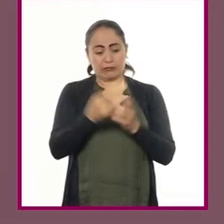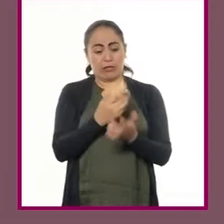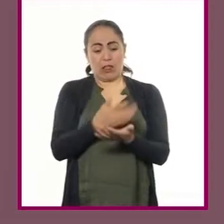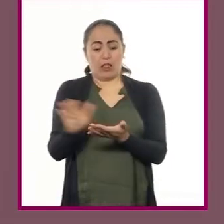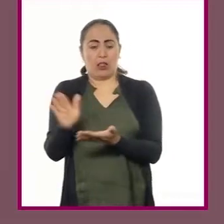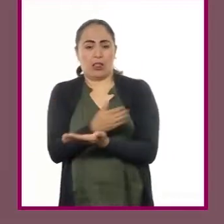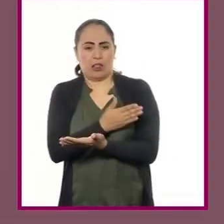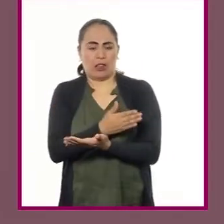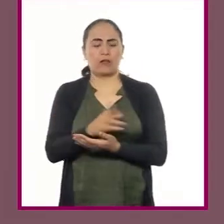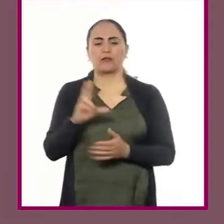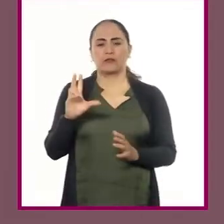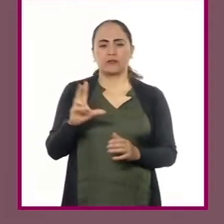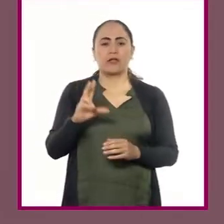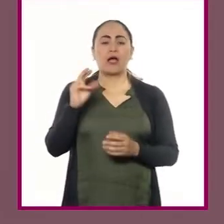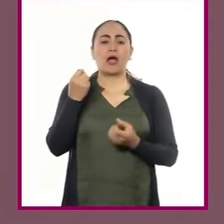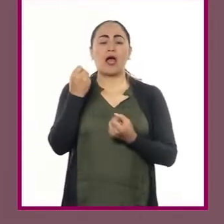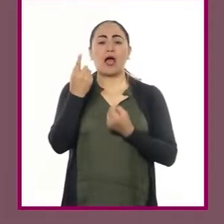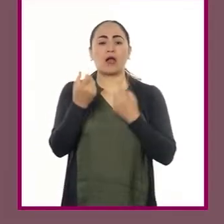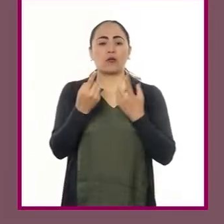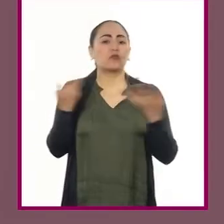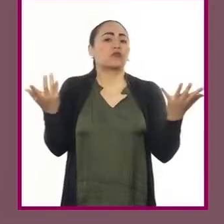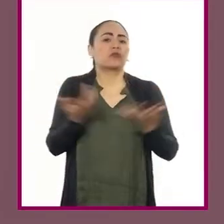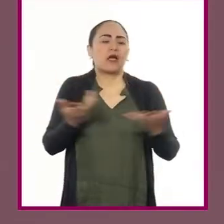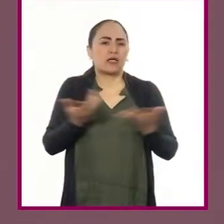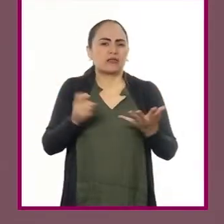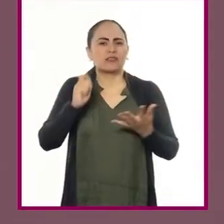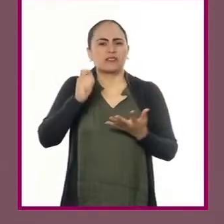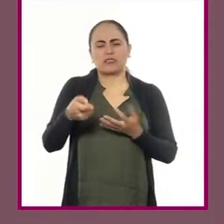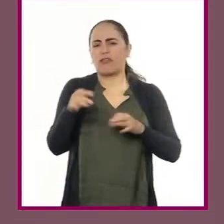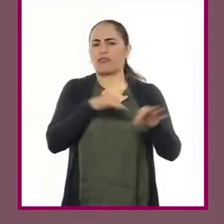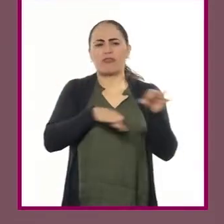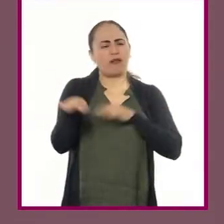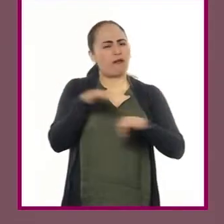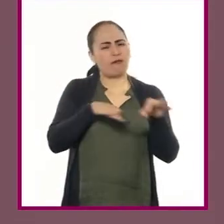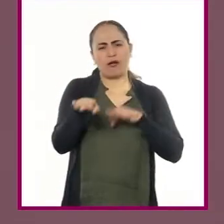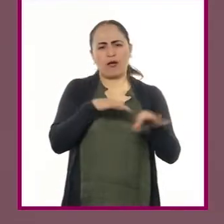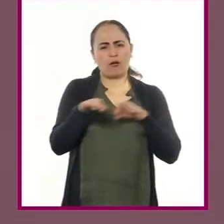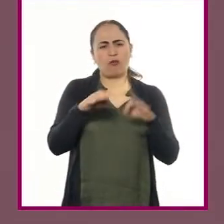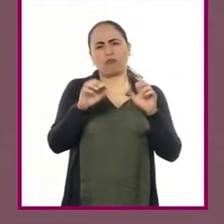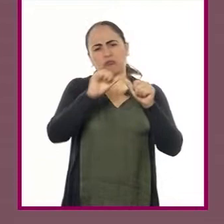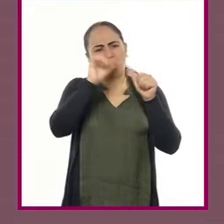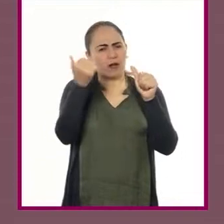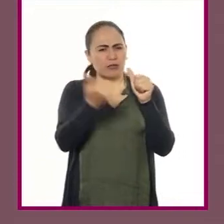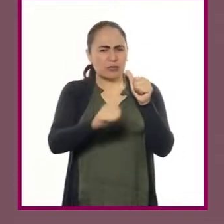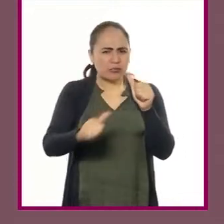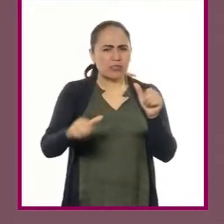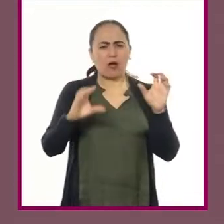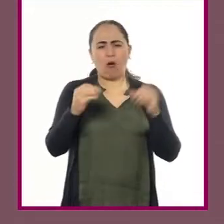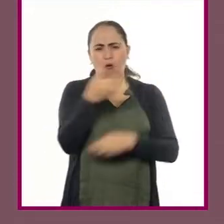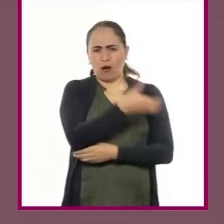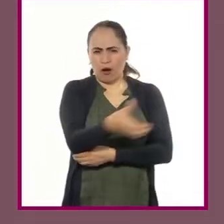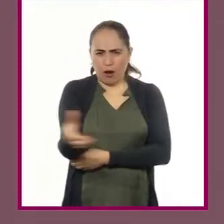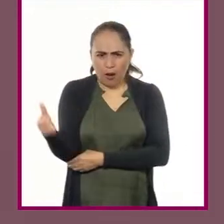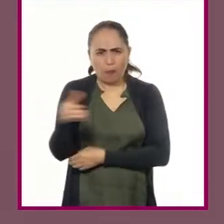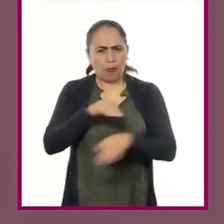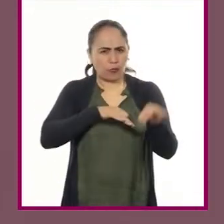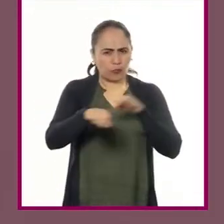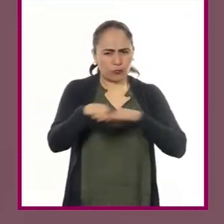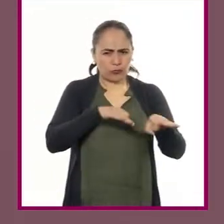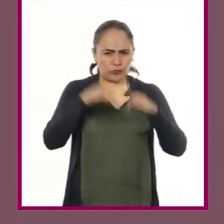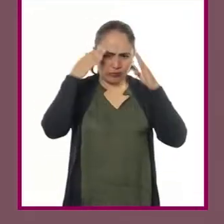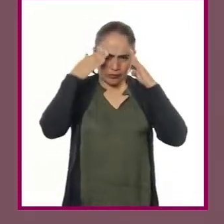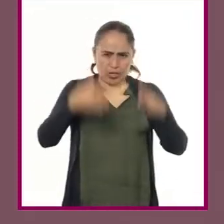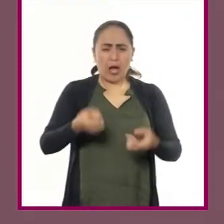clasificación. La mayoría se dedicaba a algún oficio o laboraban como artesanos y campesinos. Algunos fueron